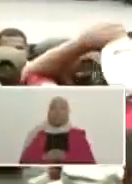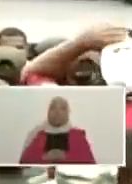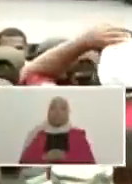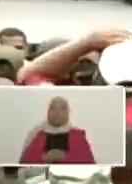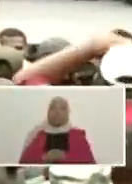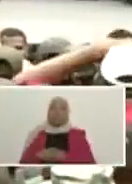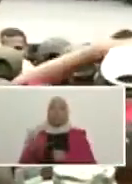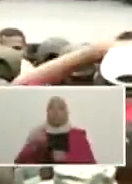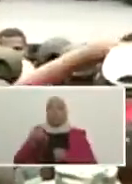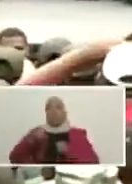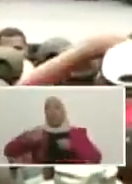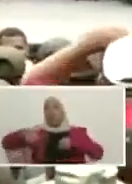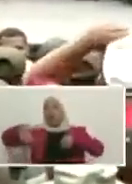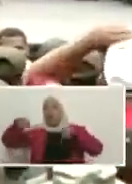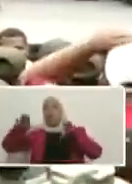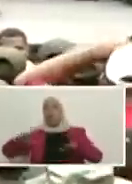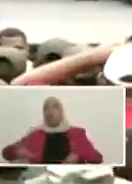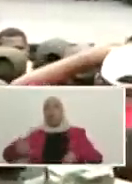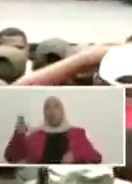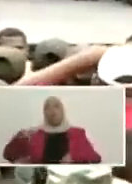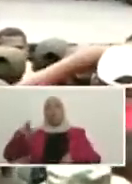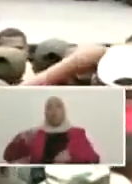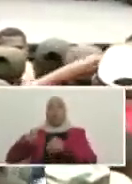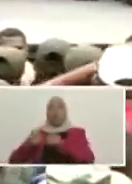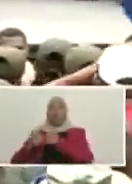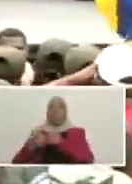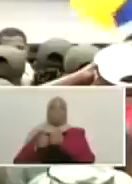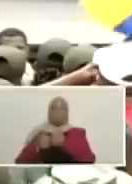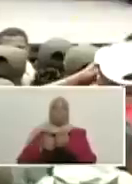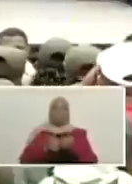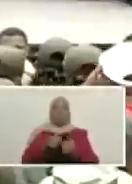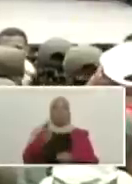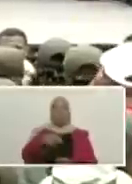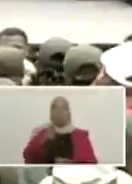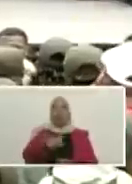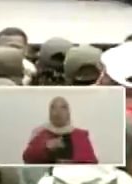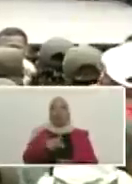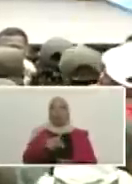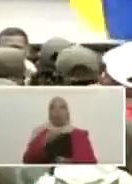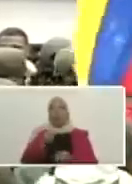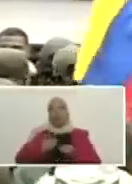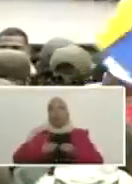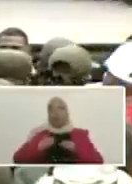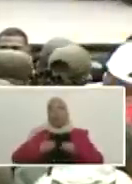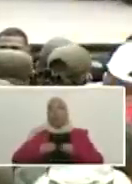No nos ha abandonado ni nos abandonará jamás. Él vive